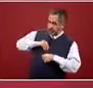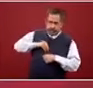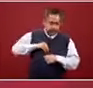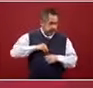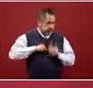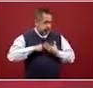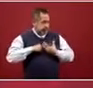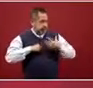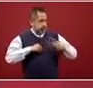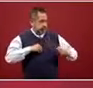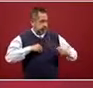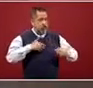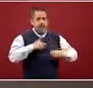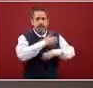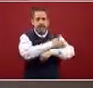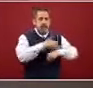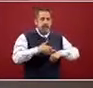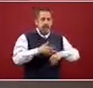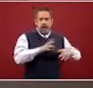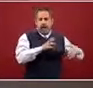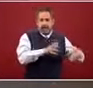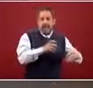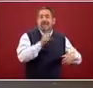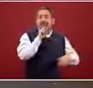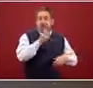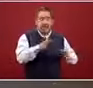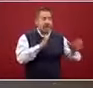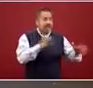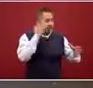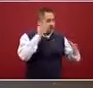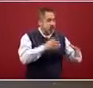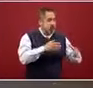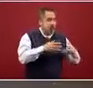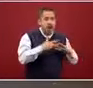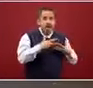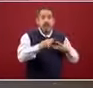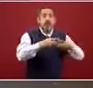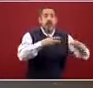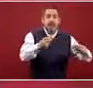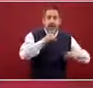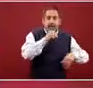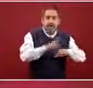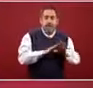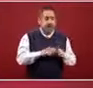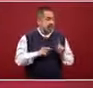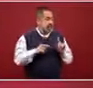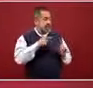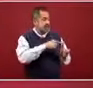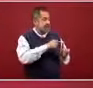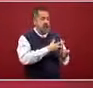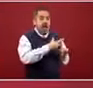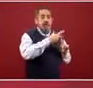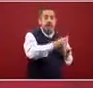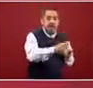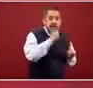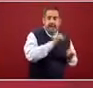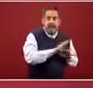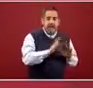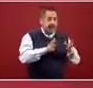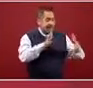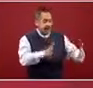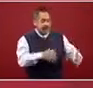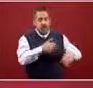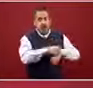a mi familiar directo, pero ya no contagio a nadie más. Ese familiar ya no contagia a nadie más. Eso es la